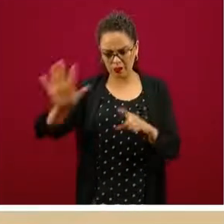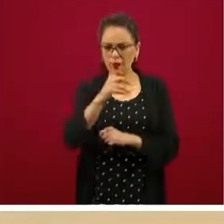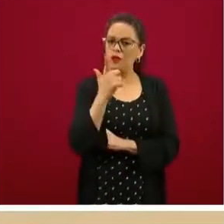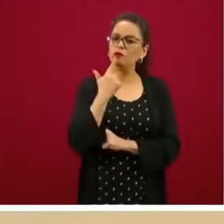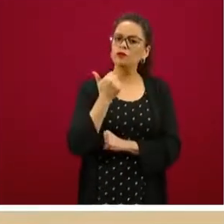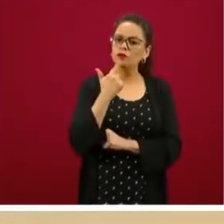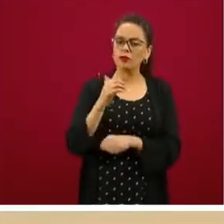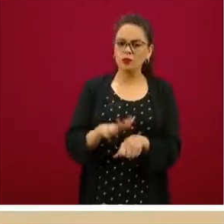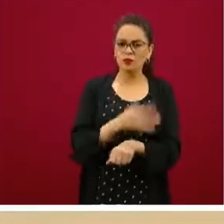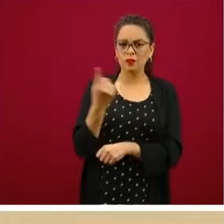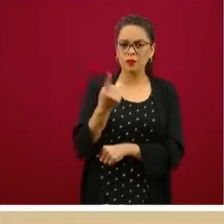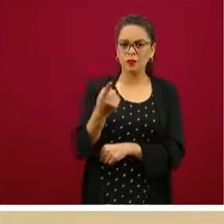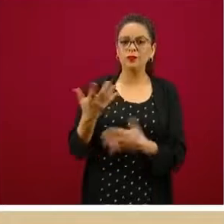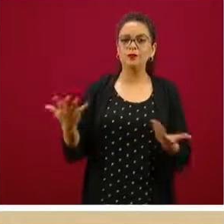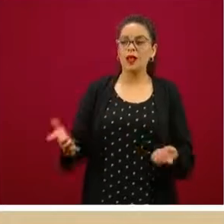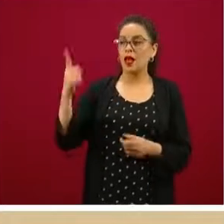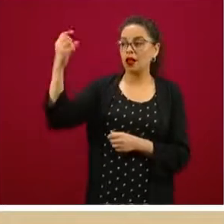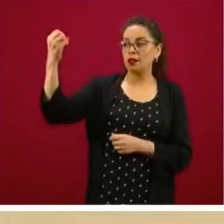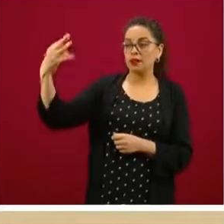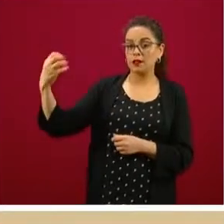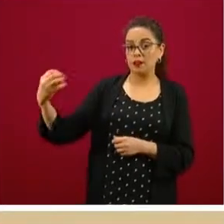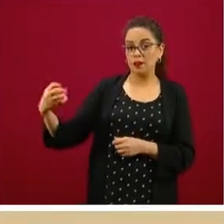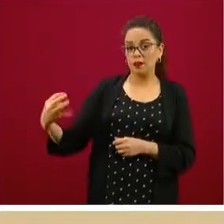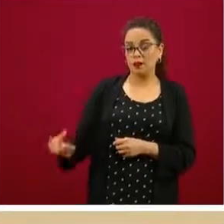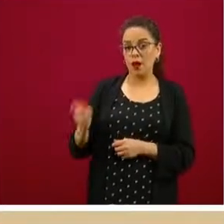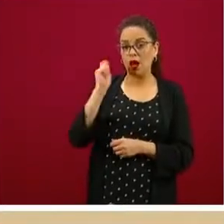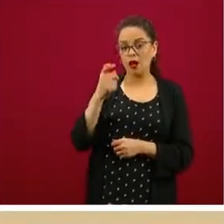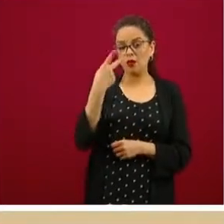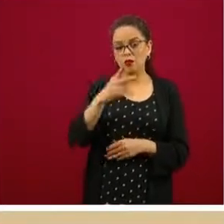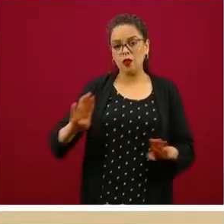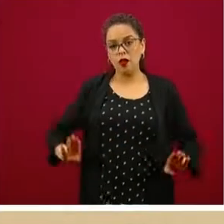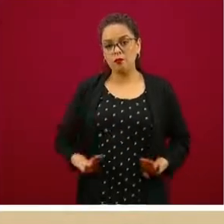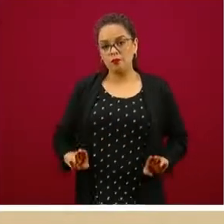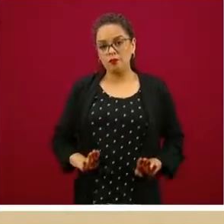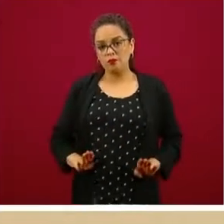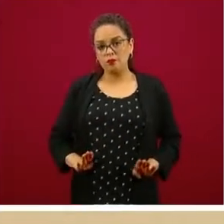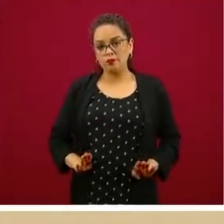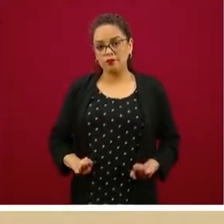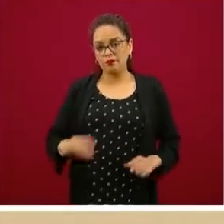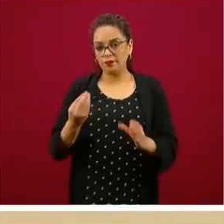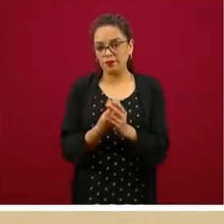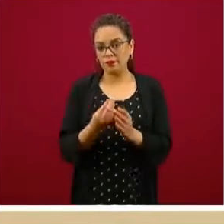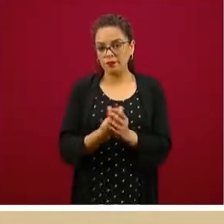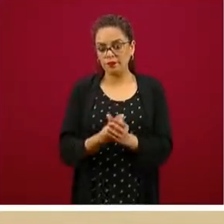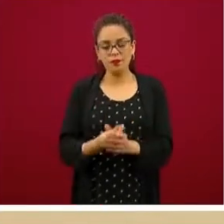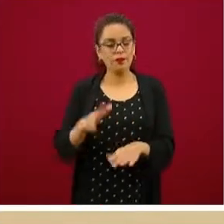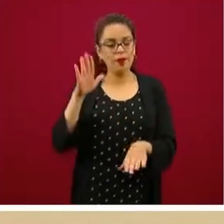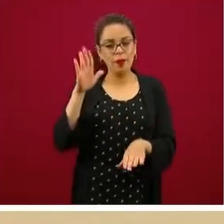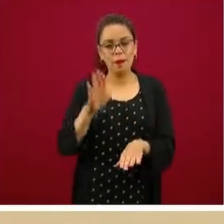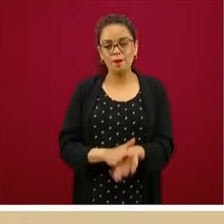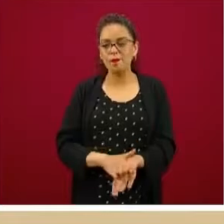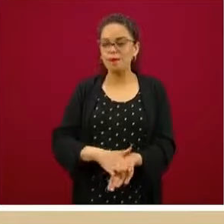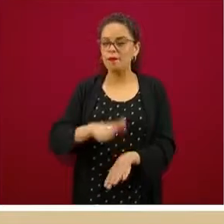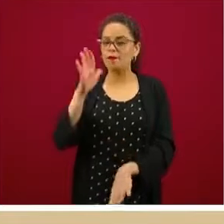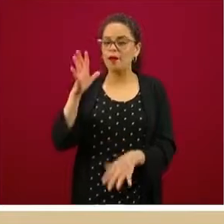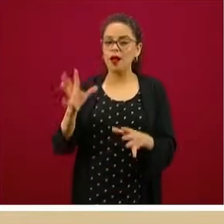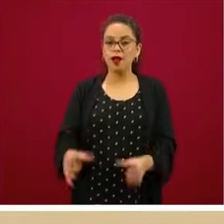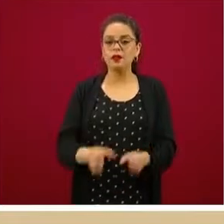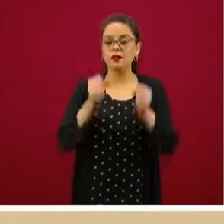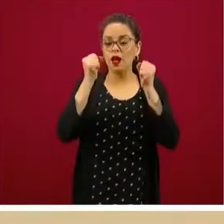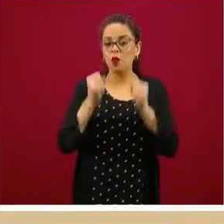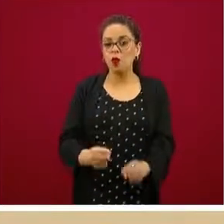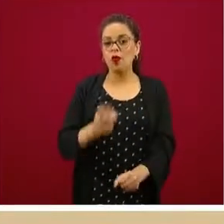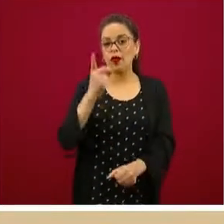está diseñado ex profeso, los criterios del semáforo, para tener la máxima seguridad sanitaria en